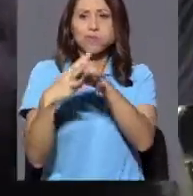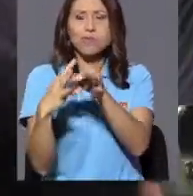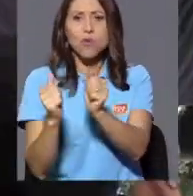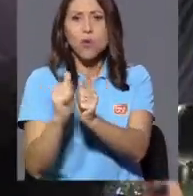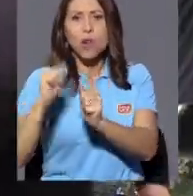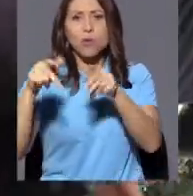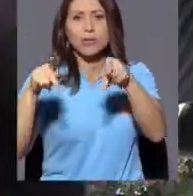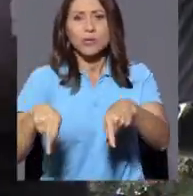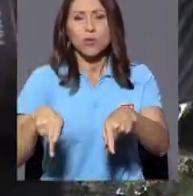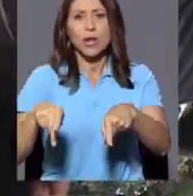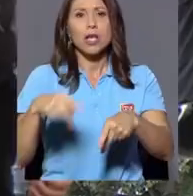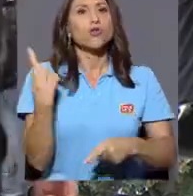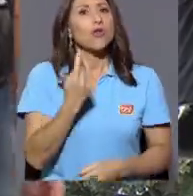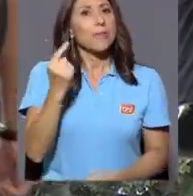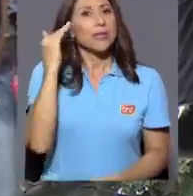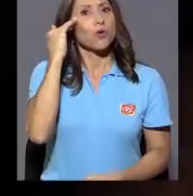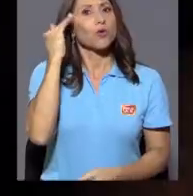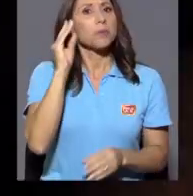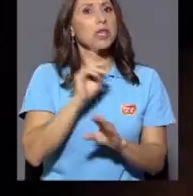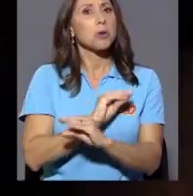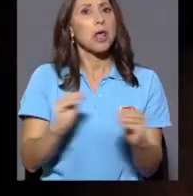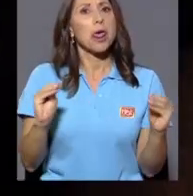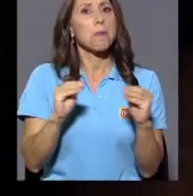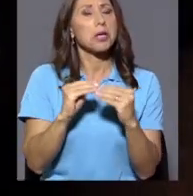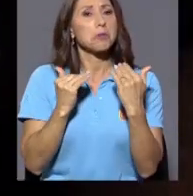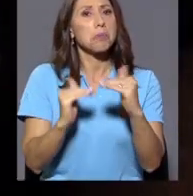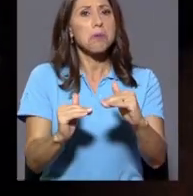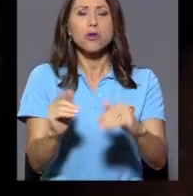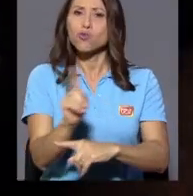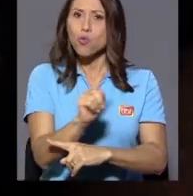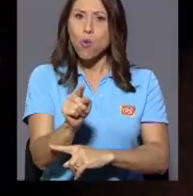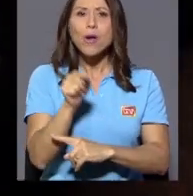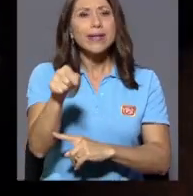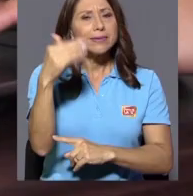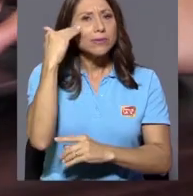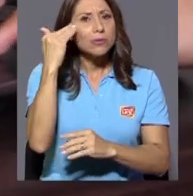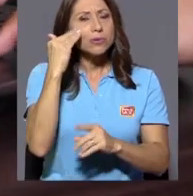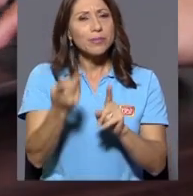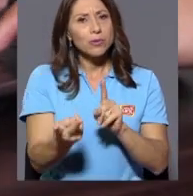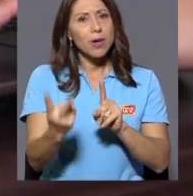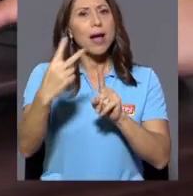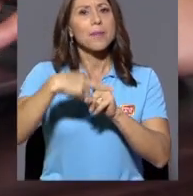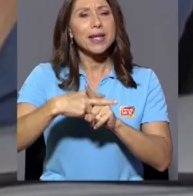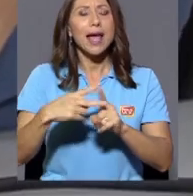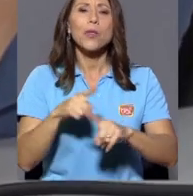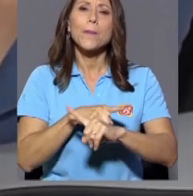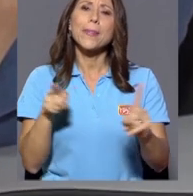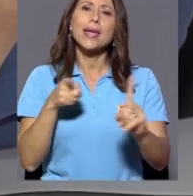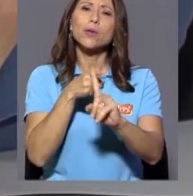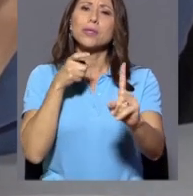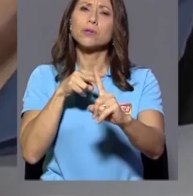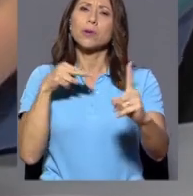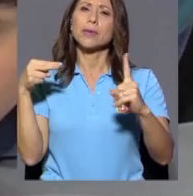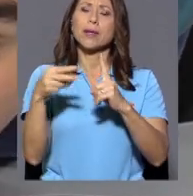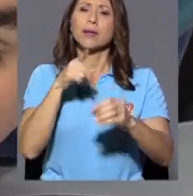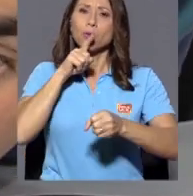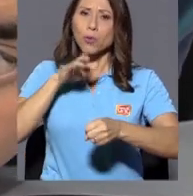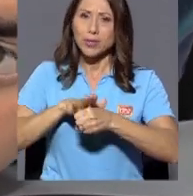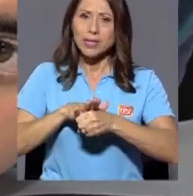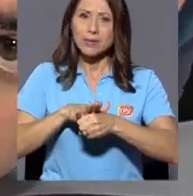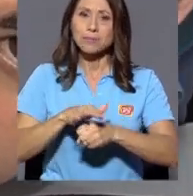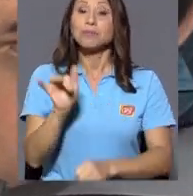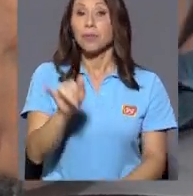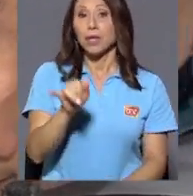ir más allá del conocimiento por el conocimiento mismo sino que ese conocimiento esté aplicado pero desde una mirada